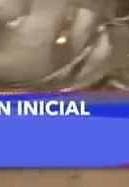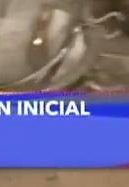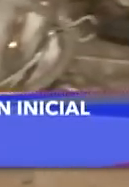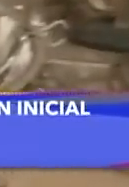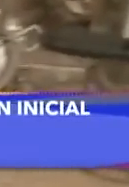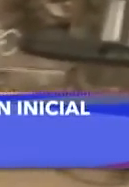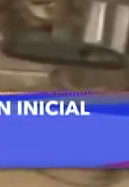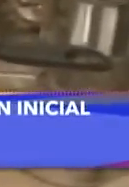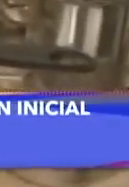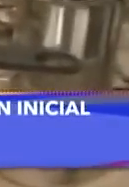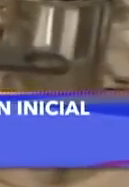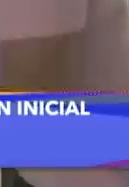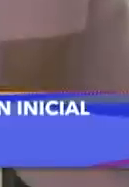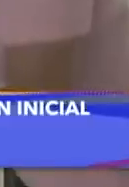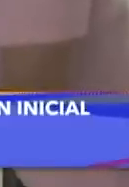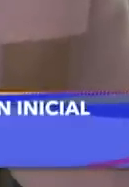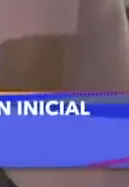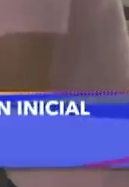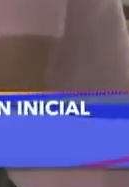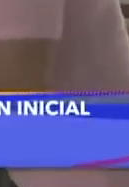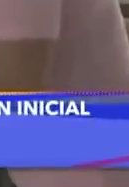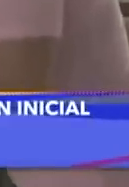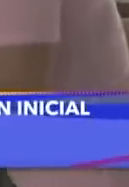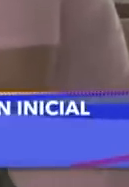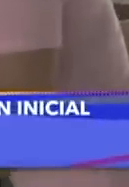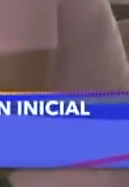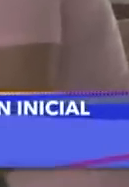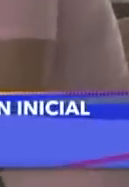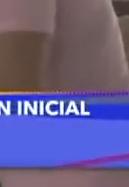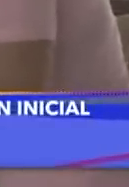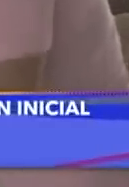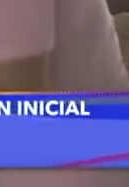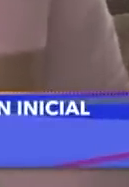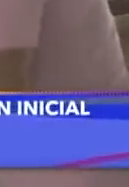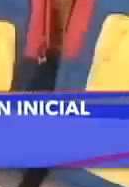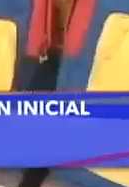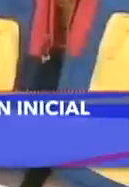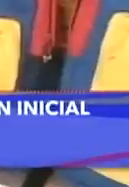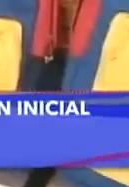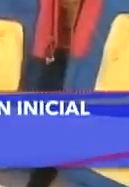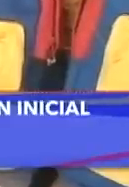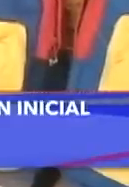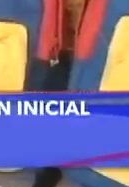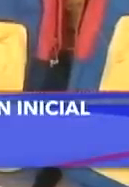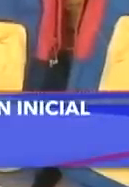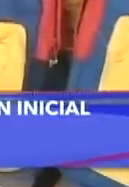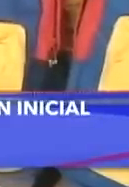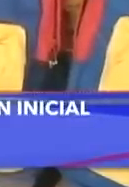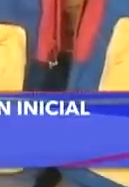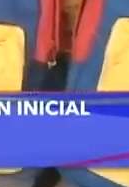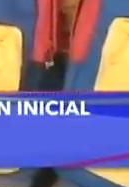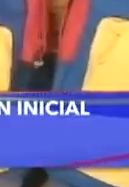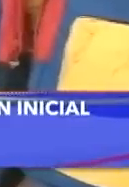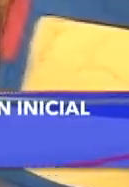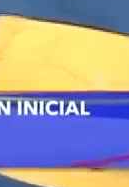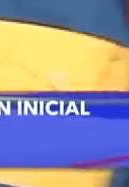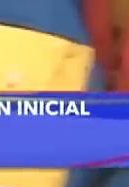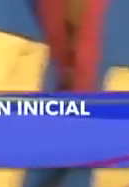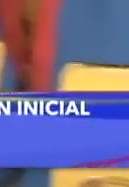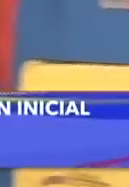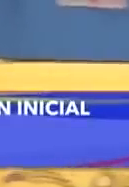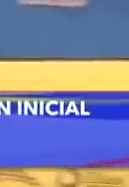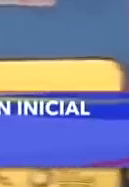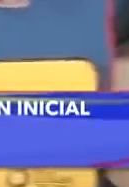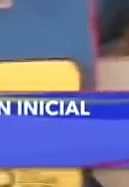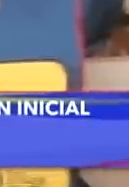esta es esta escuela mire presidente las que estamos en hojitas que usted puede ver los morrales los útiles escolares